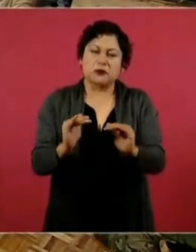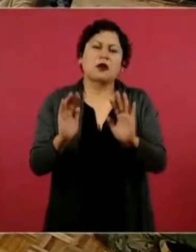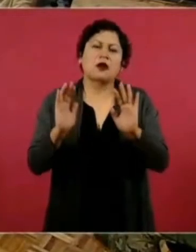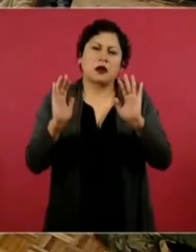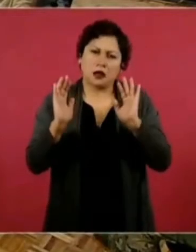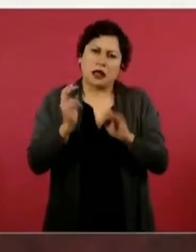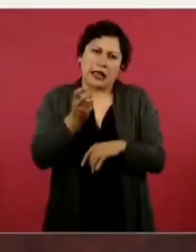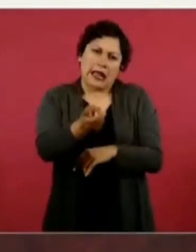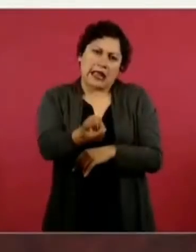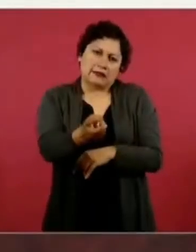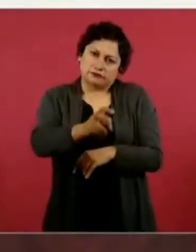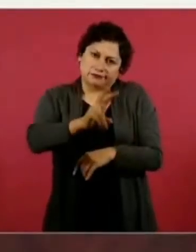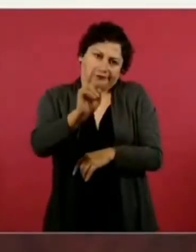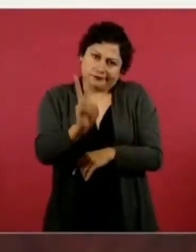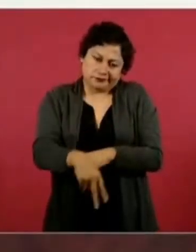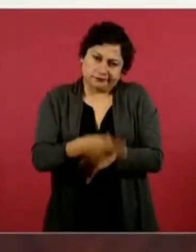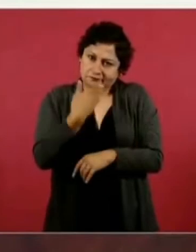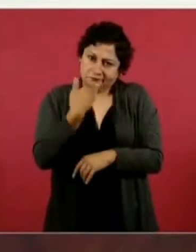es lo ideal.